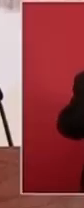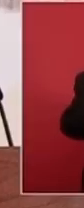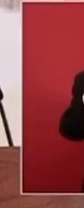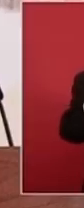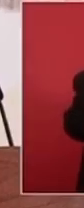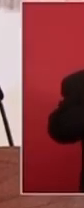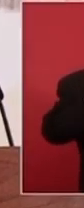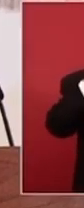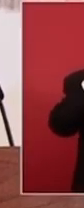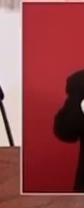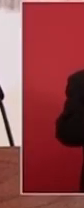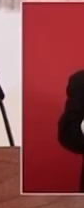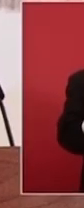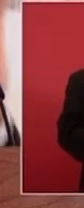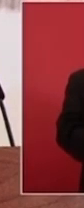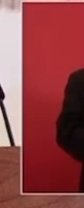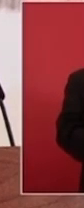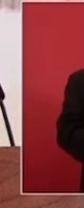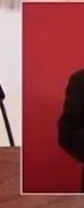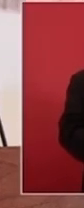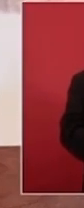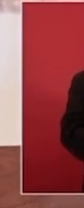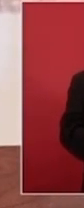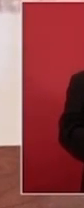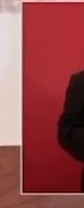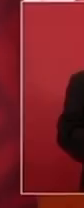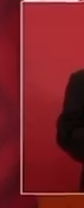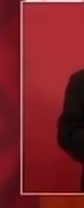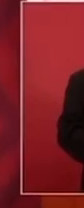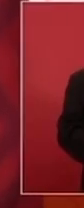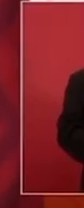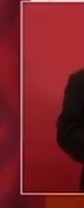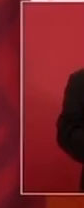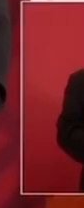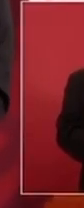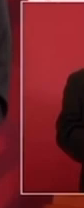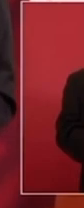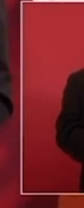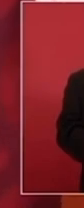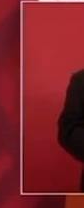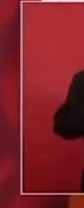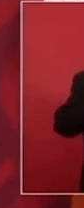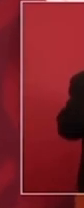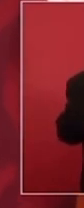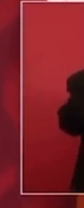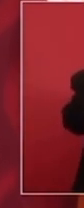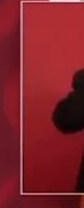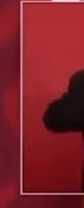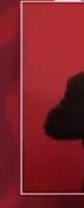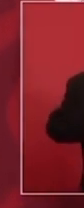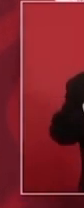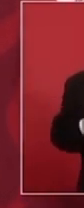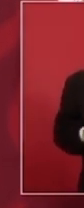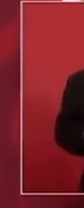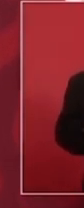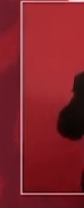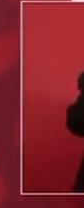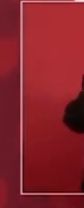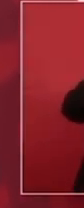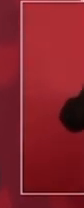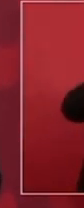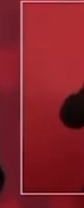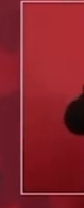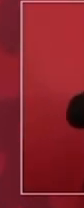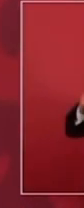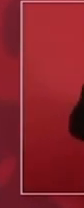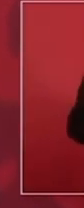Biden, sin que yo hable de independencia y de soberanía. Él siempre menciona